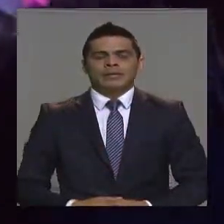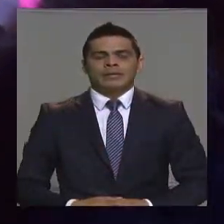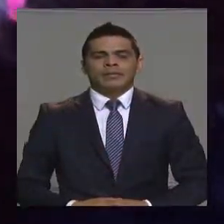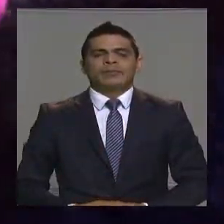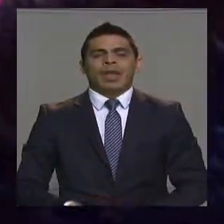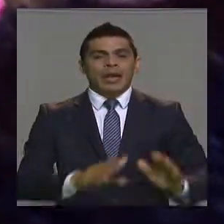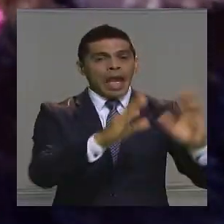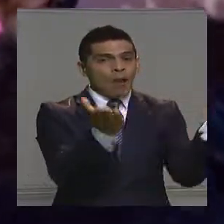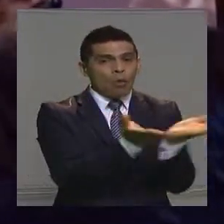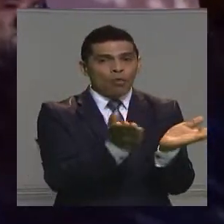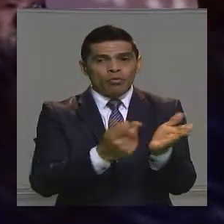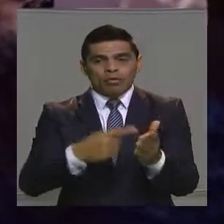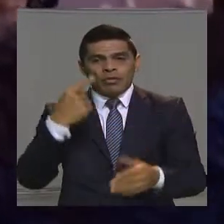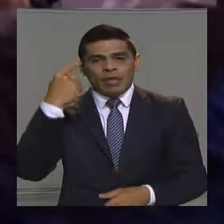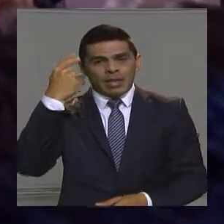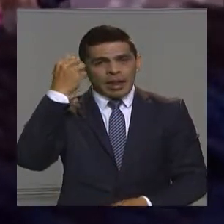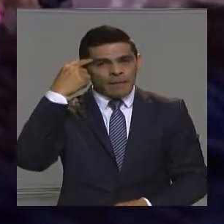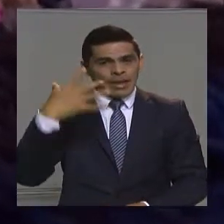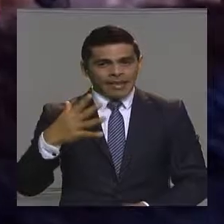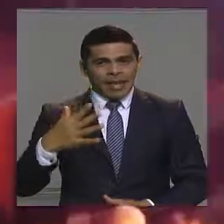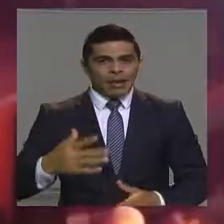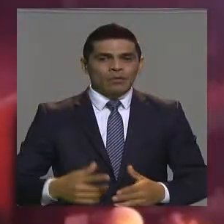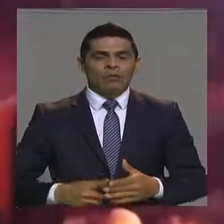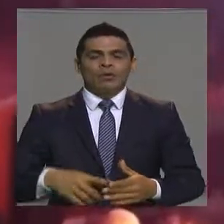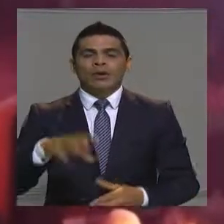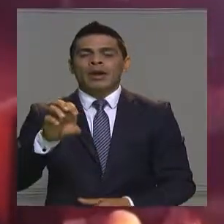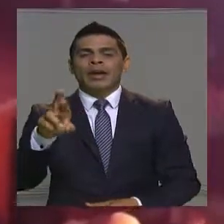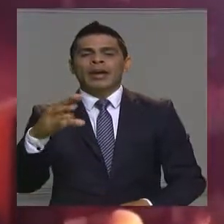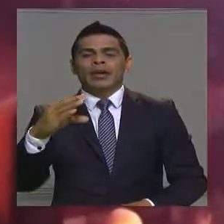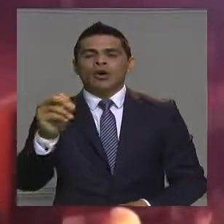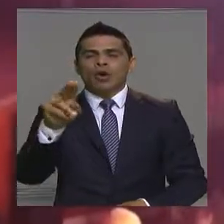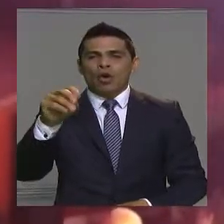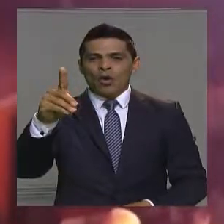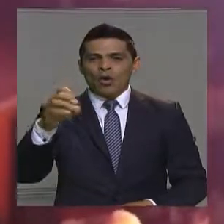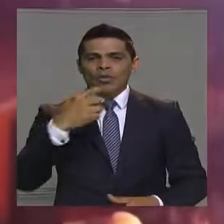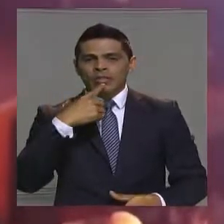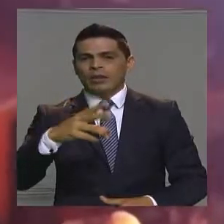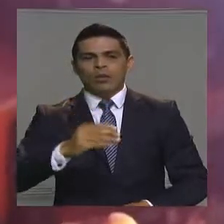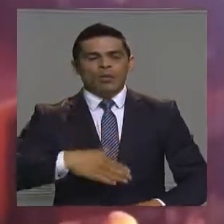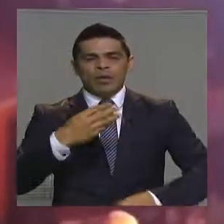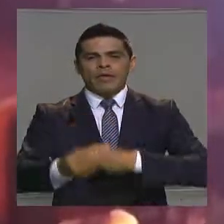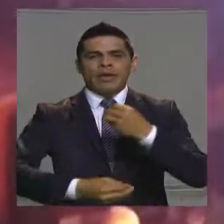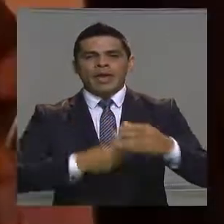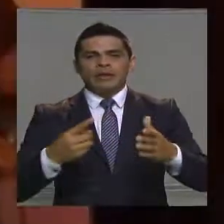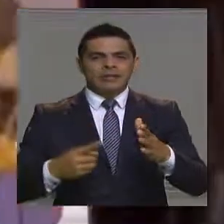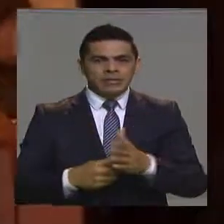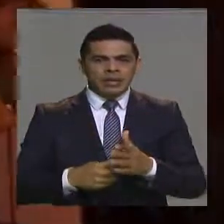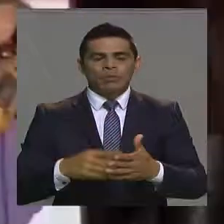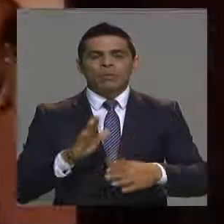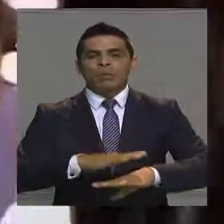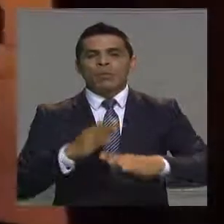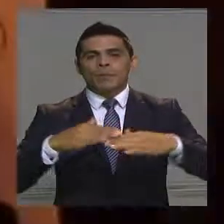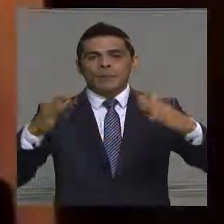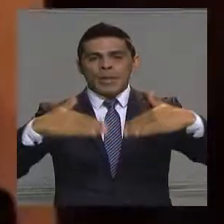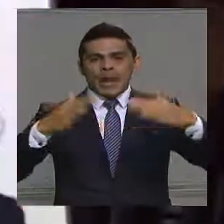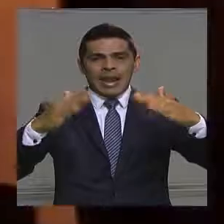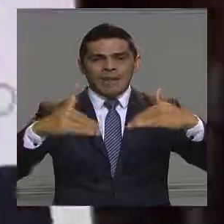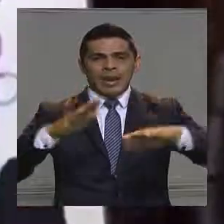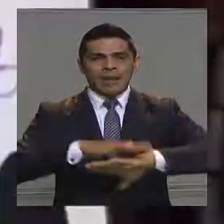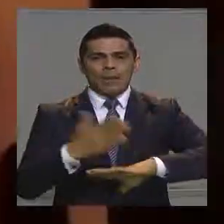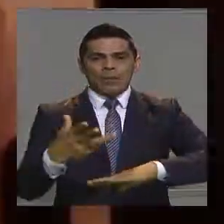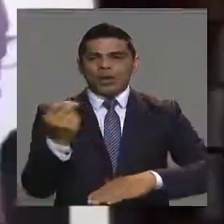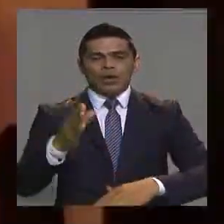En el mundo del espectáculo, en lo más y el Conde del Guácharo no puede realizar un show en Panamá porque presuntamente no